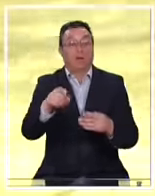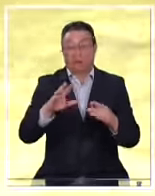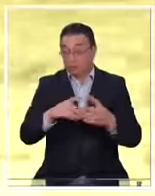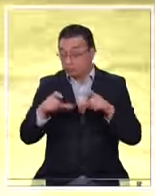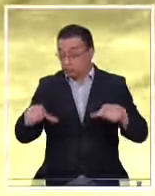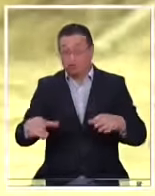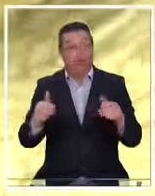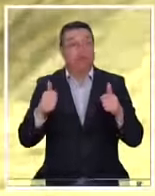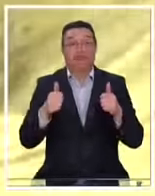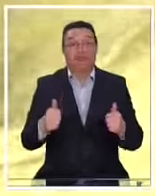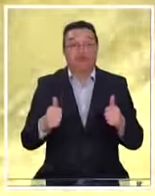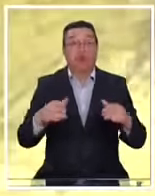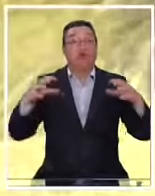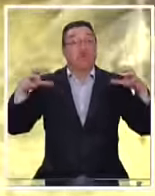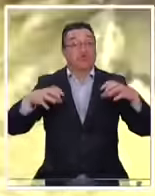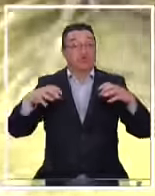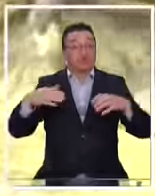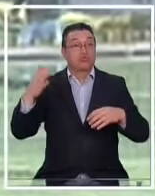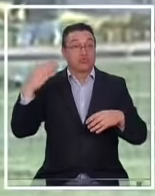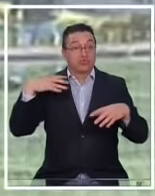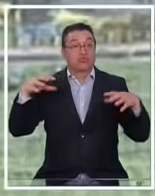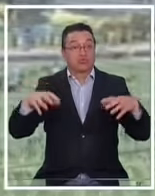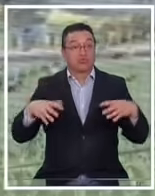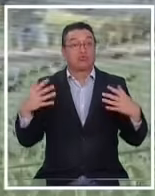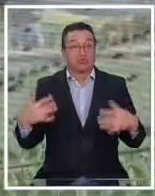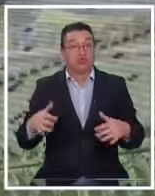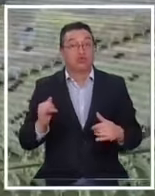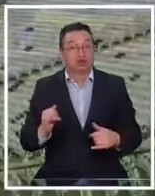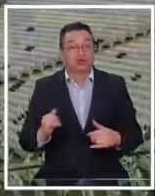bueno, considerando las fuertes lluvias de los últimos días.